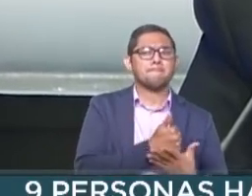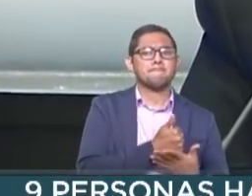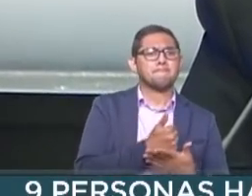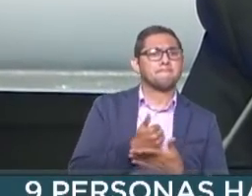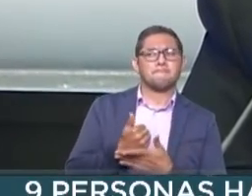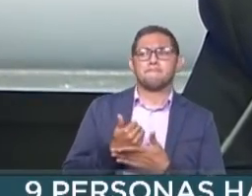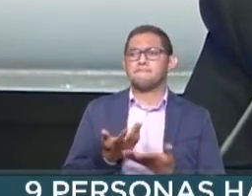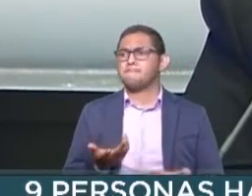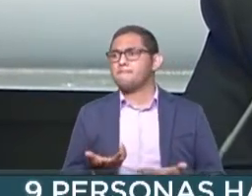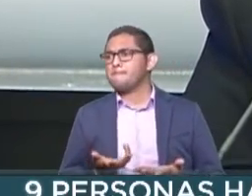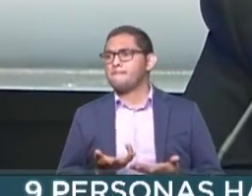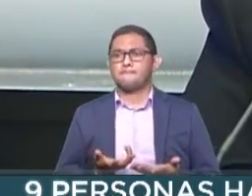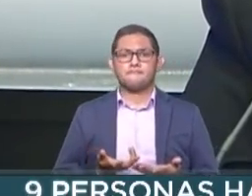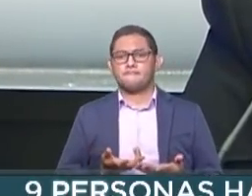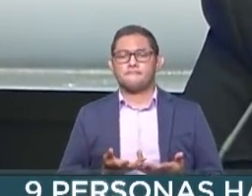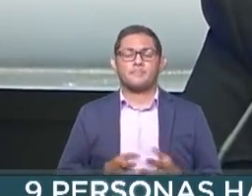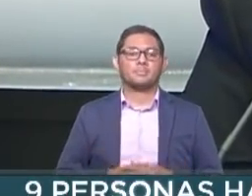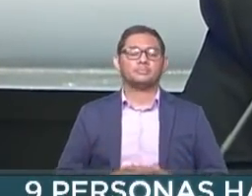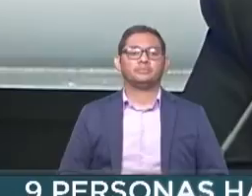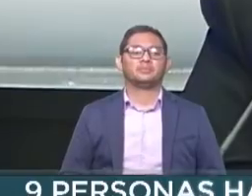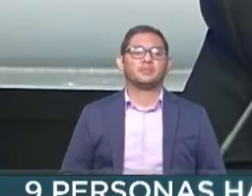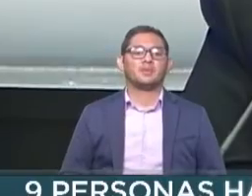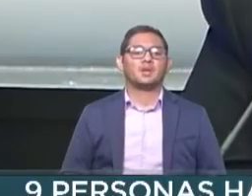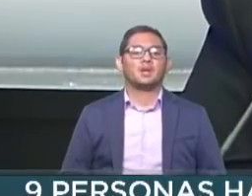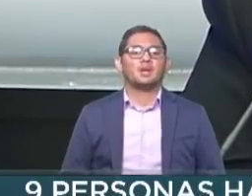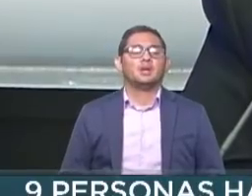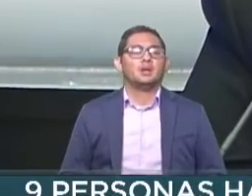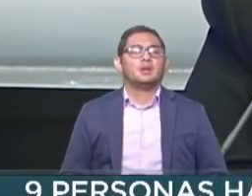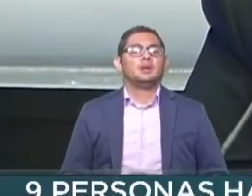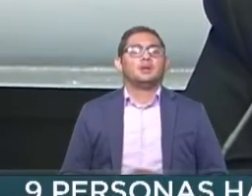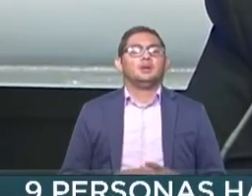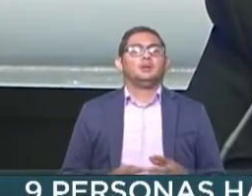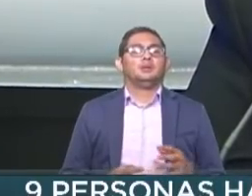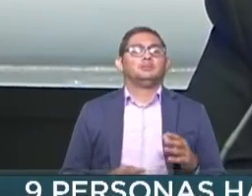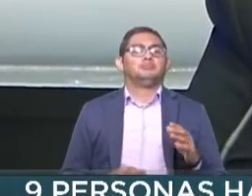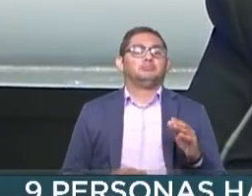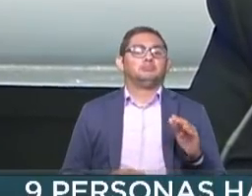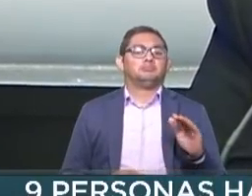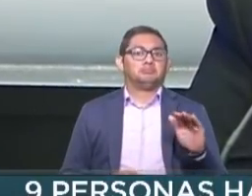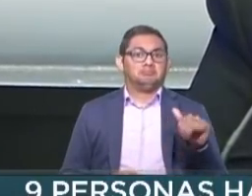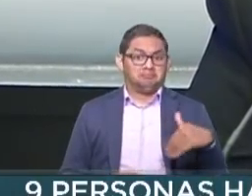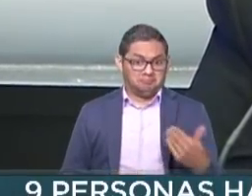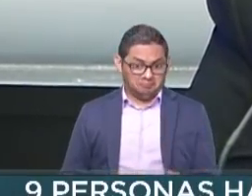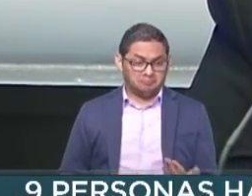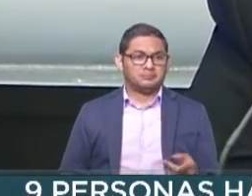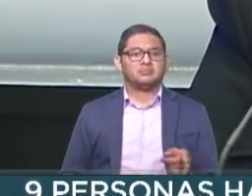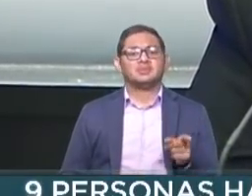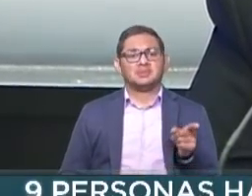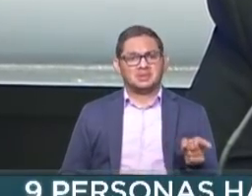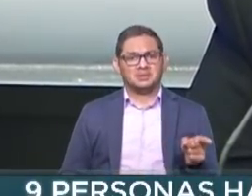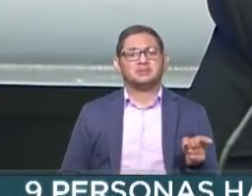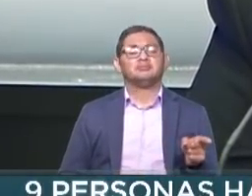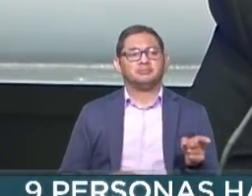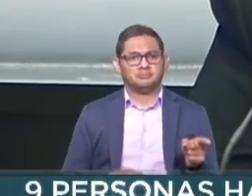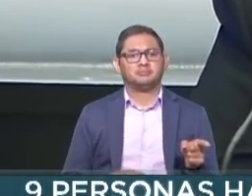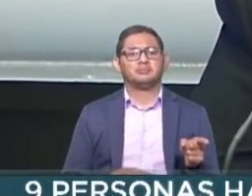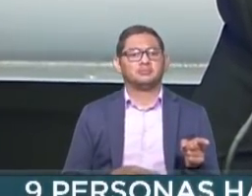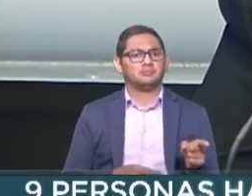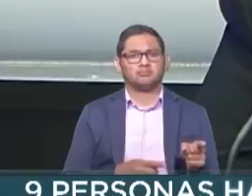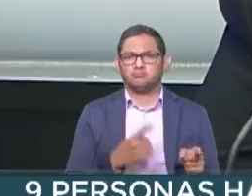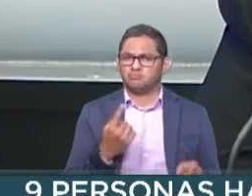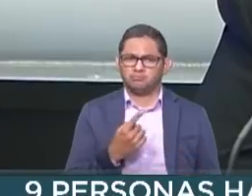de médicos y enfermeras. Posteriormente, representando a un club cívico, ese compromiso